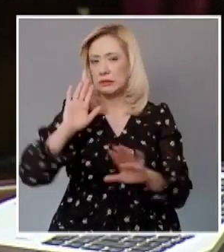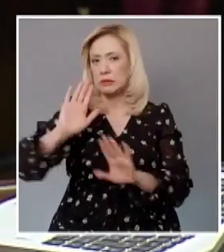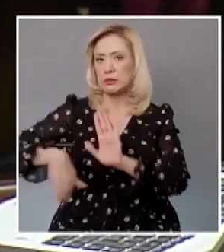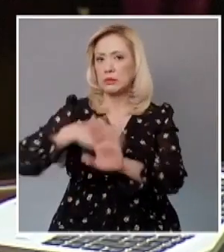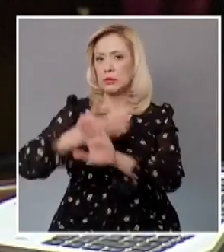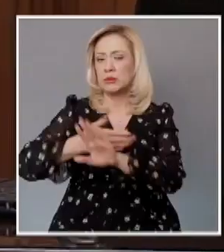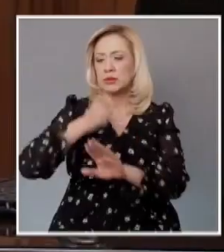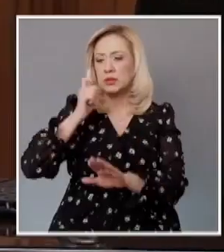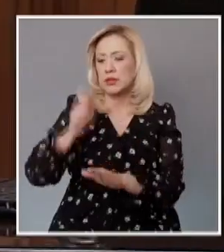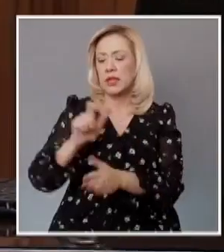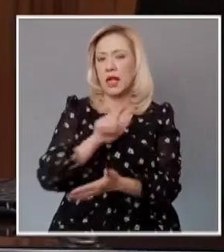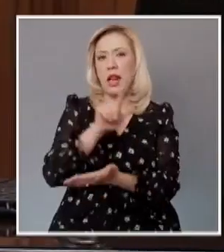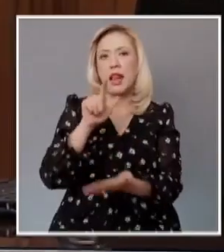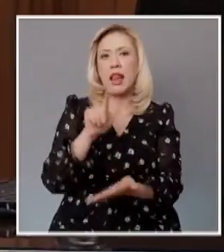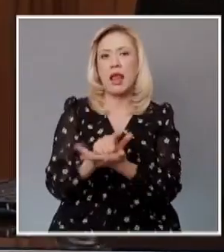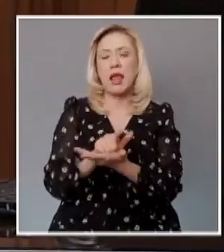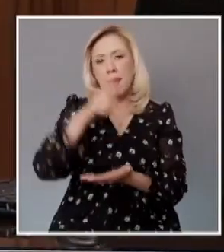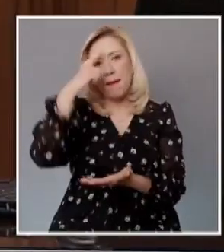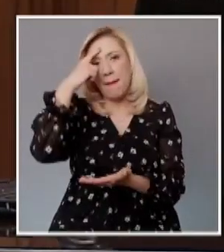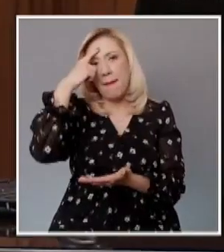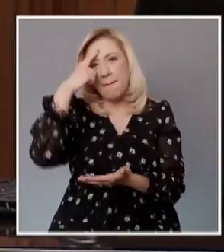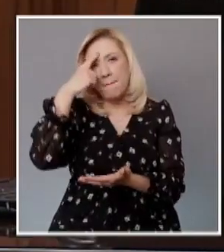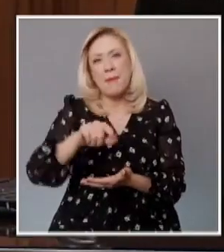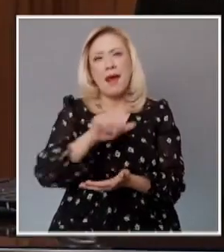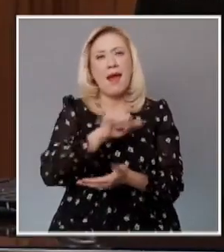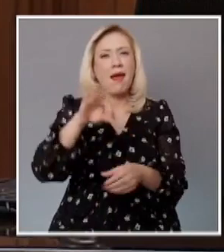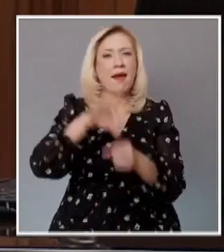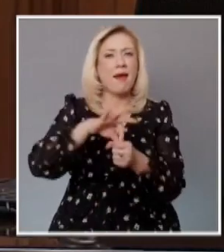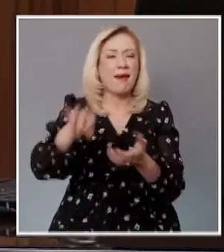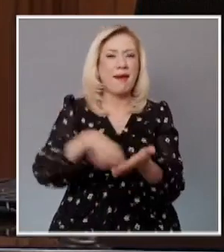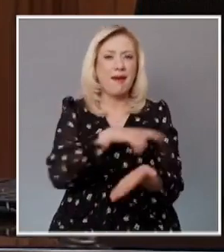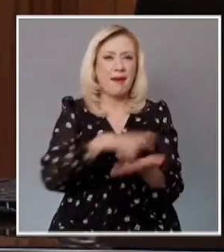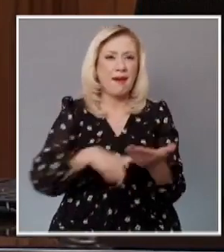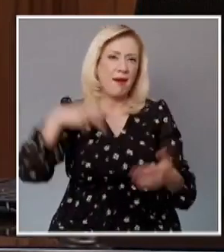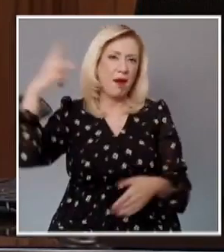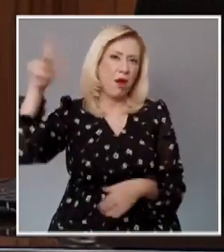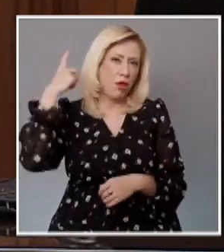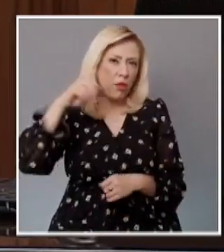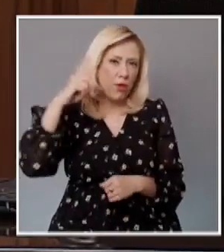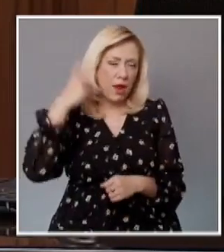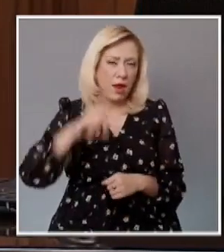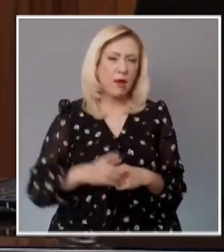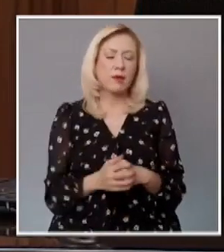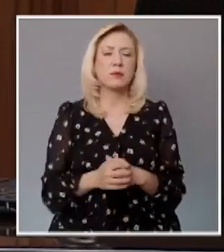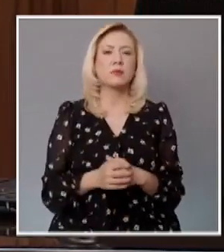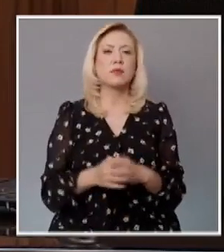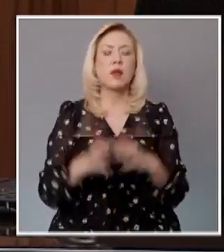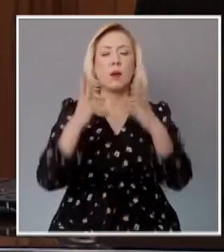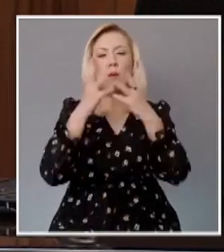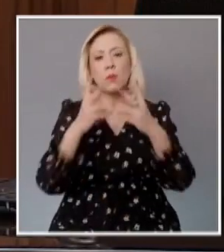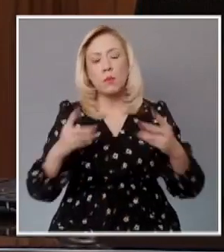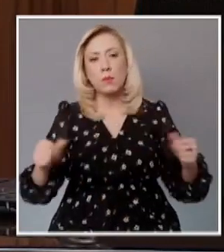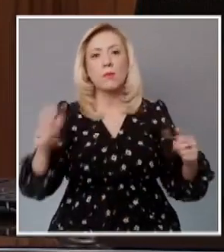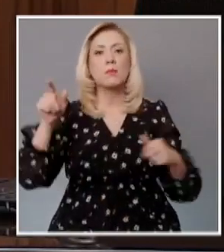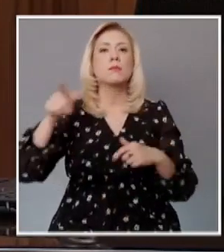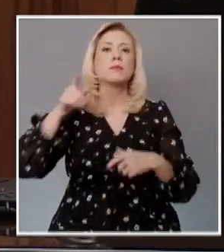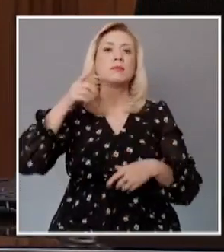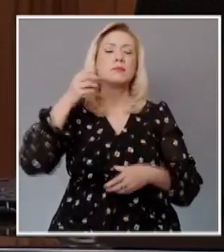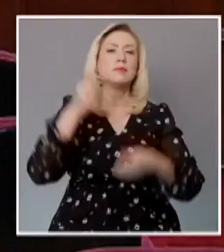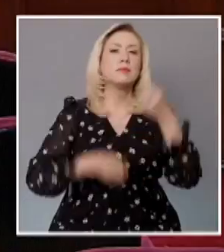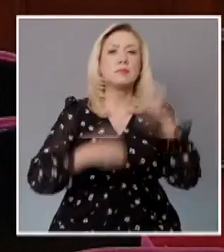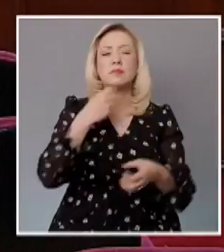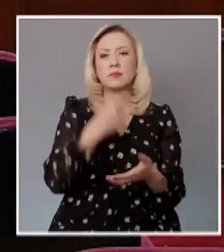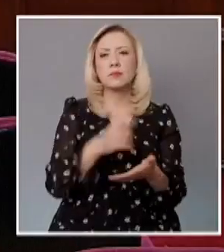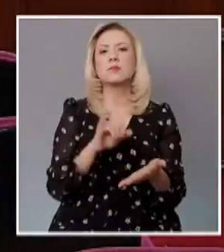Ley de Instituciones y Procedimientos Electorales de Durango. Al resolver esta acción, el Pleno declaró válidas